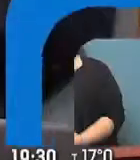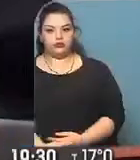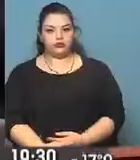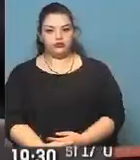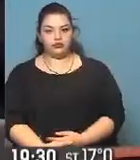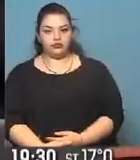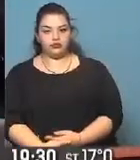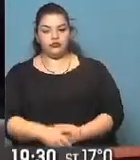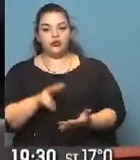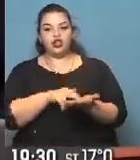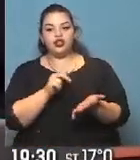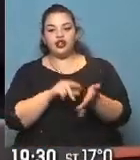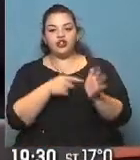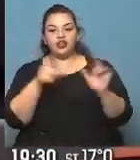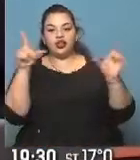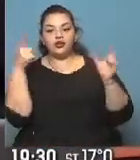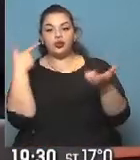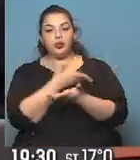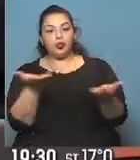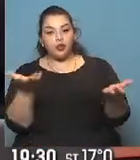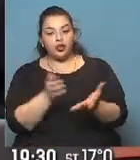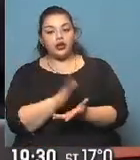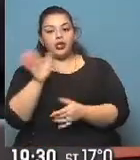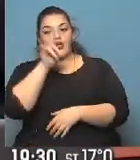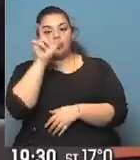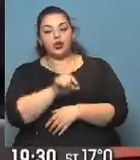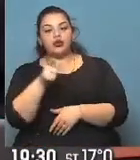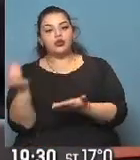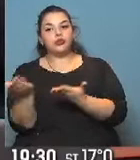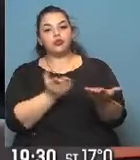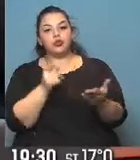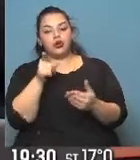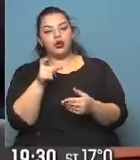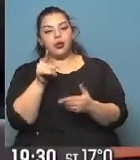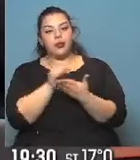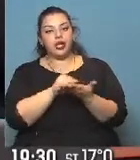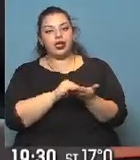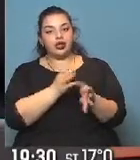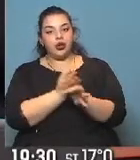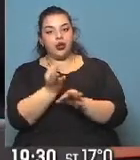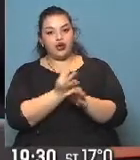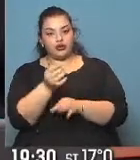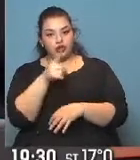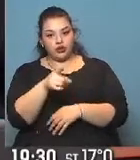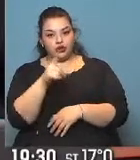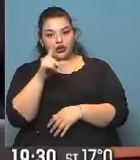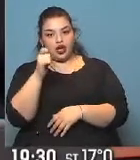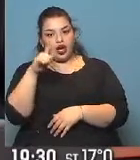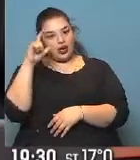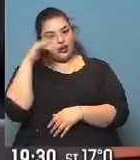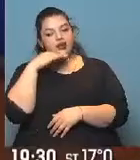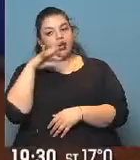en el noticiero central de la televisión pública argentina para todo el país recibimos ahora al ministro de educación de la nación alejandro